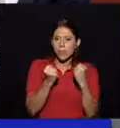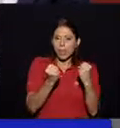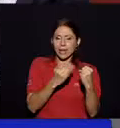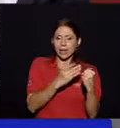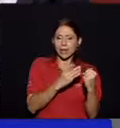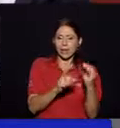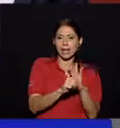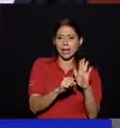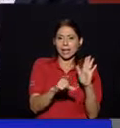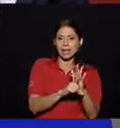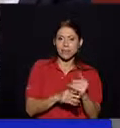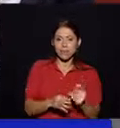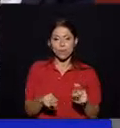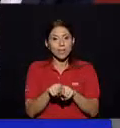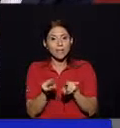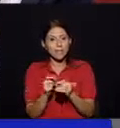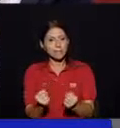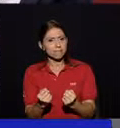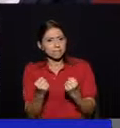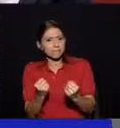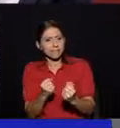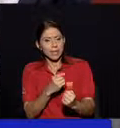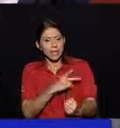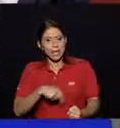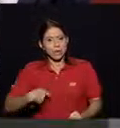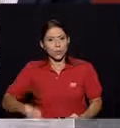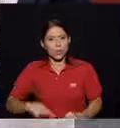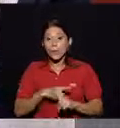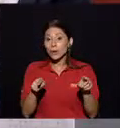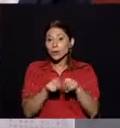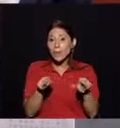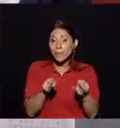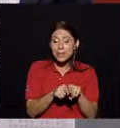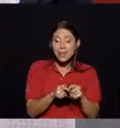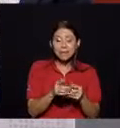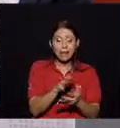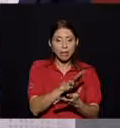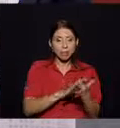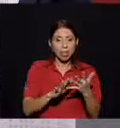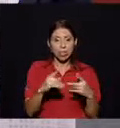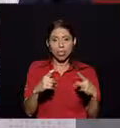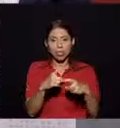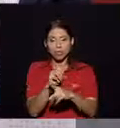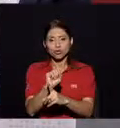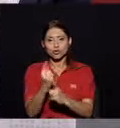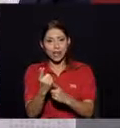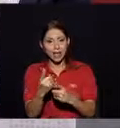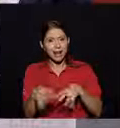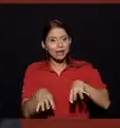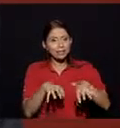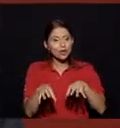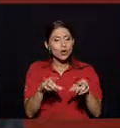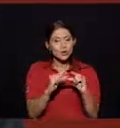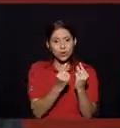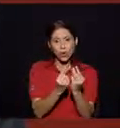Poder Legislativo, ahora el desempeño del Poder Ejecutivo, pero también la conflictividad social, las acciones colectivas de la